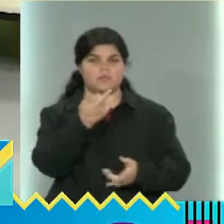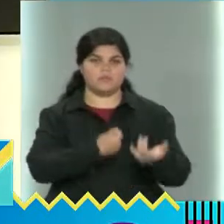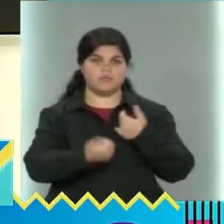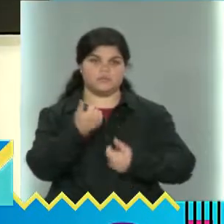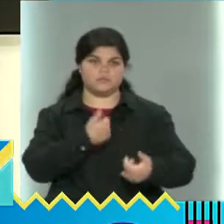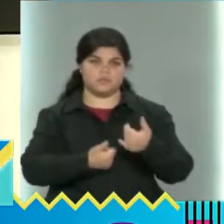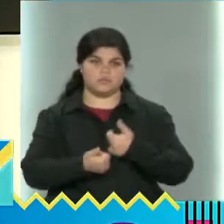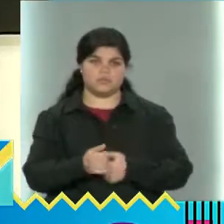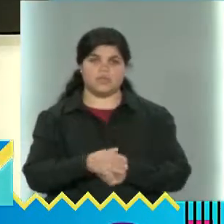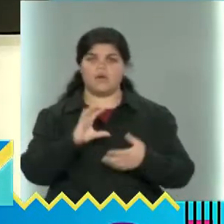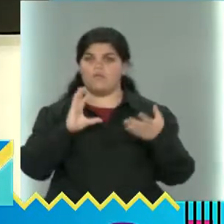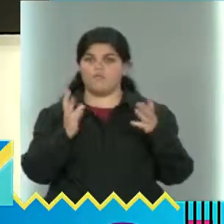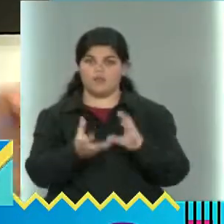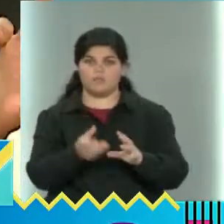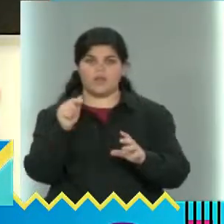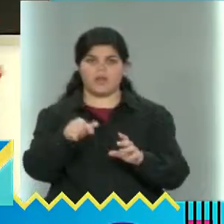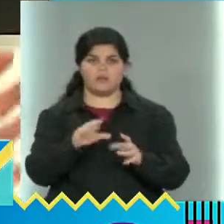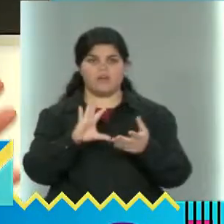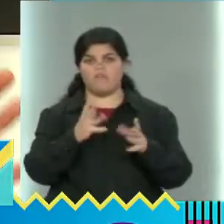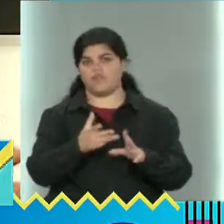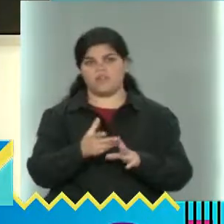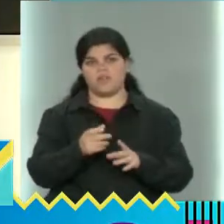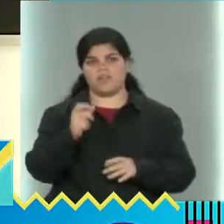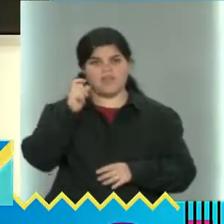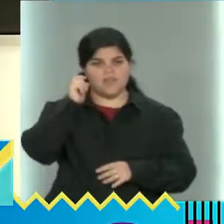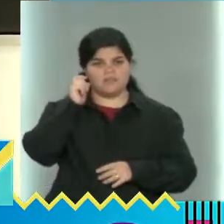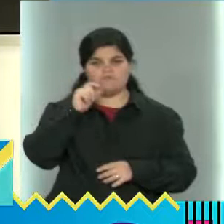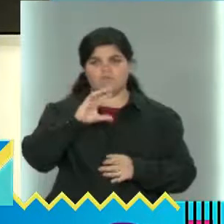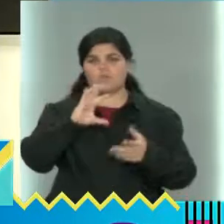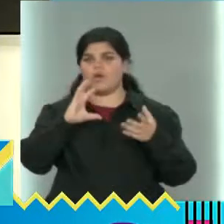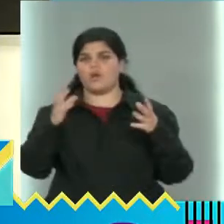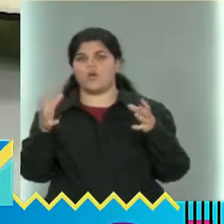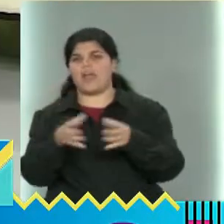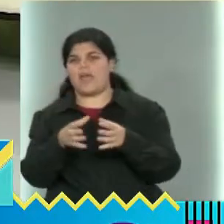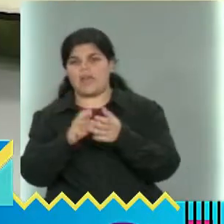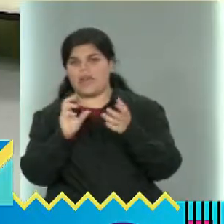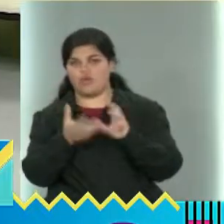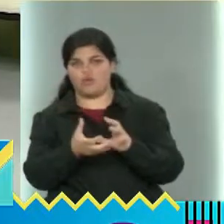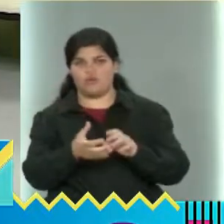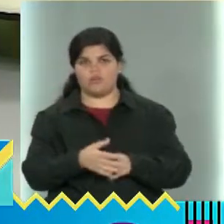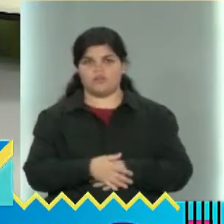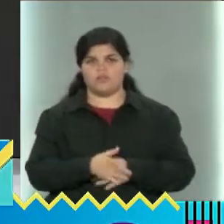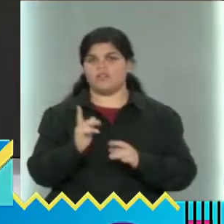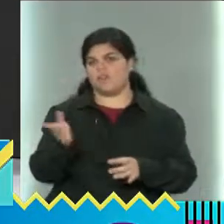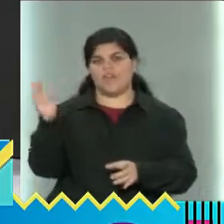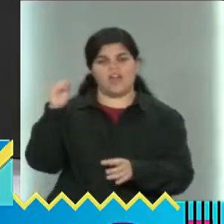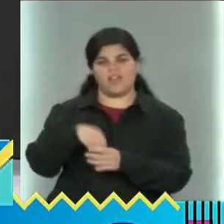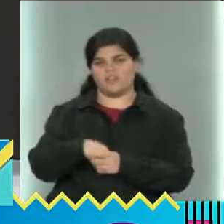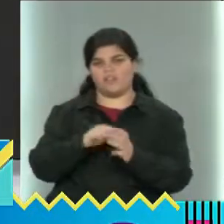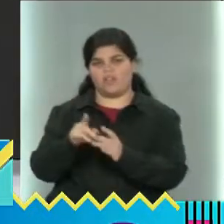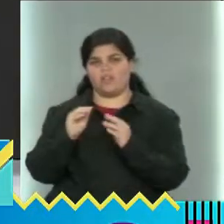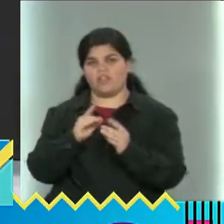se ha generado un nuevo género, se le empieza a llamar así. Y hay discusión también hacia adentro de la academia, que es